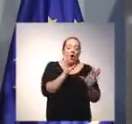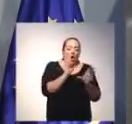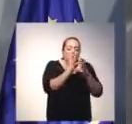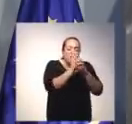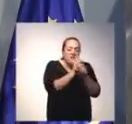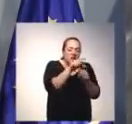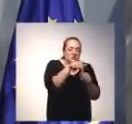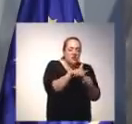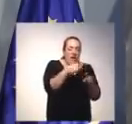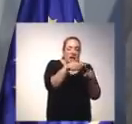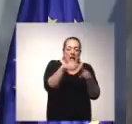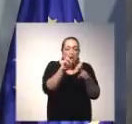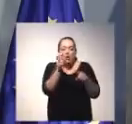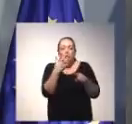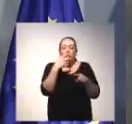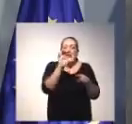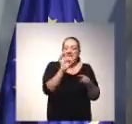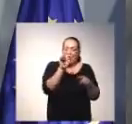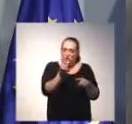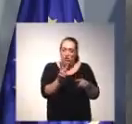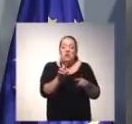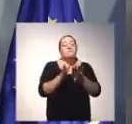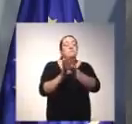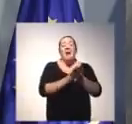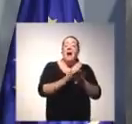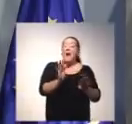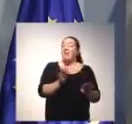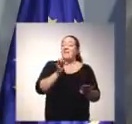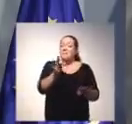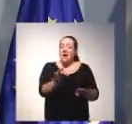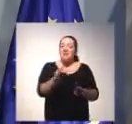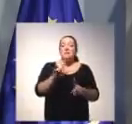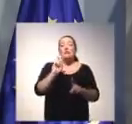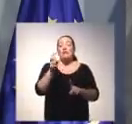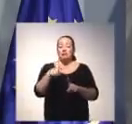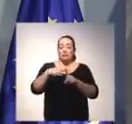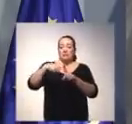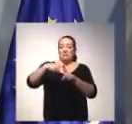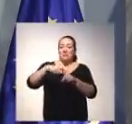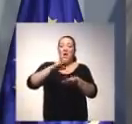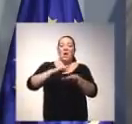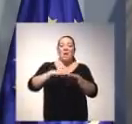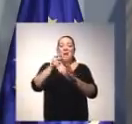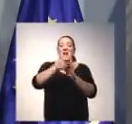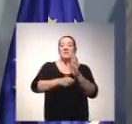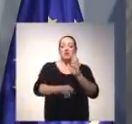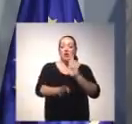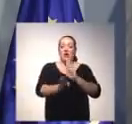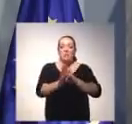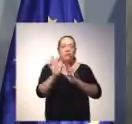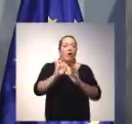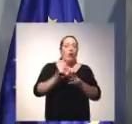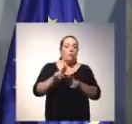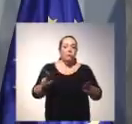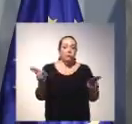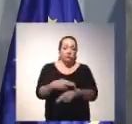concentraciones de otros elementos como el dióxido de azufre, sino que además otro parámetro importante para mantener las restricciones o establecer restricciones